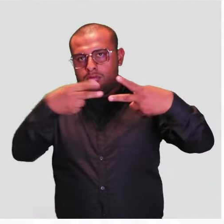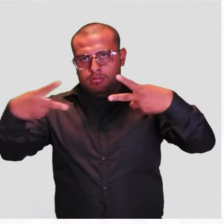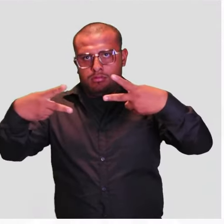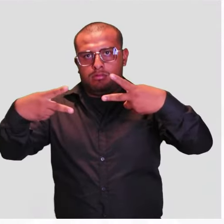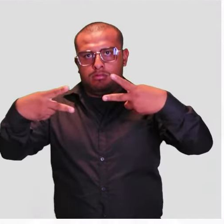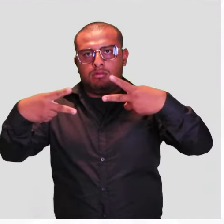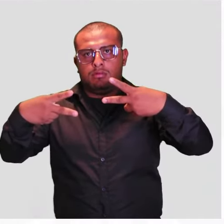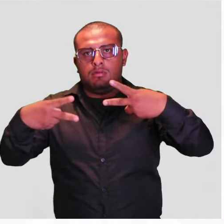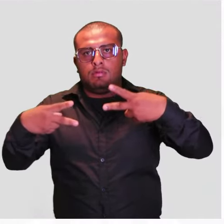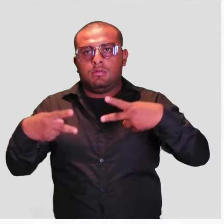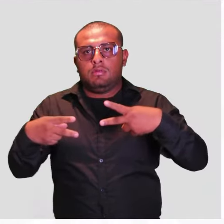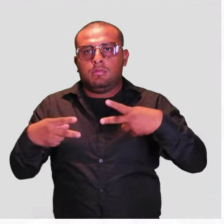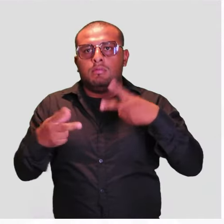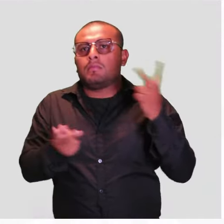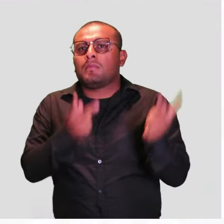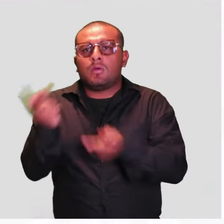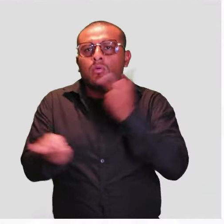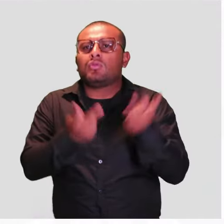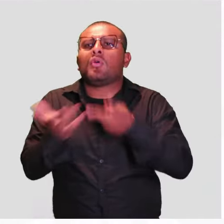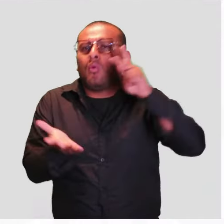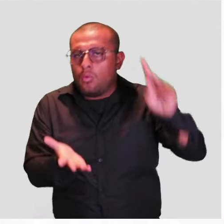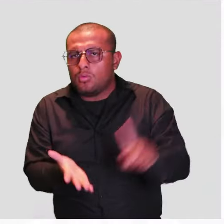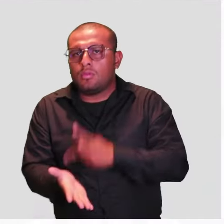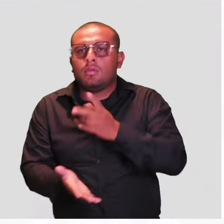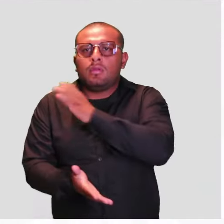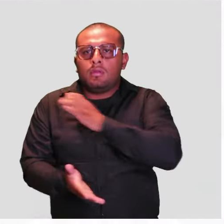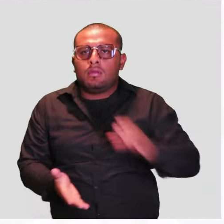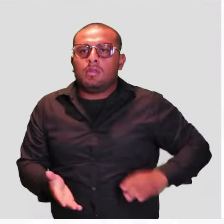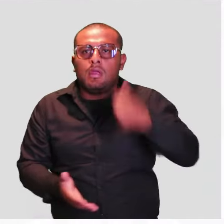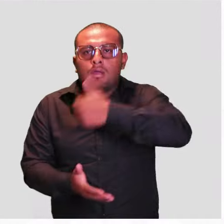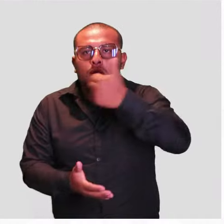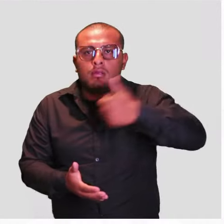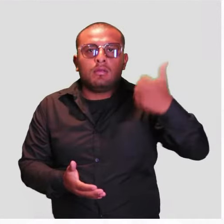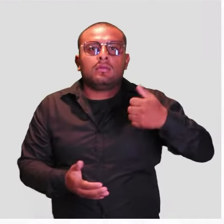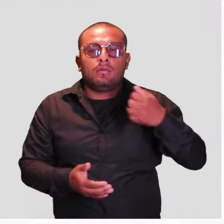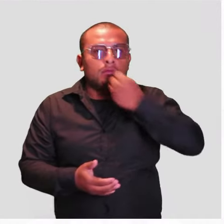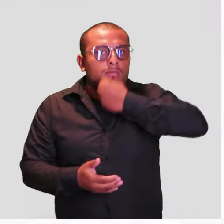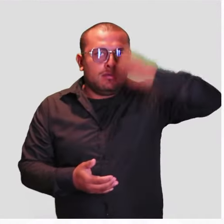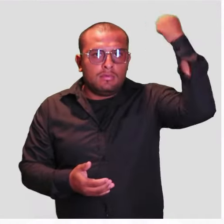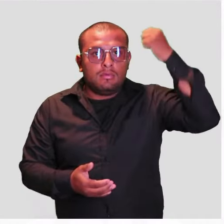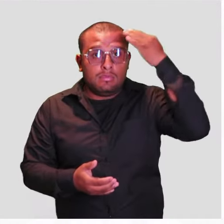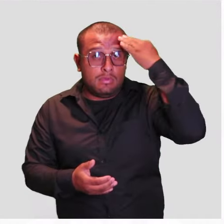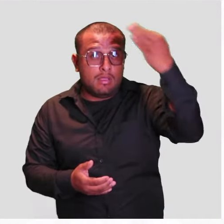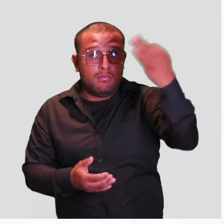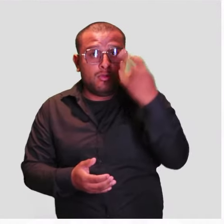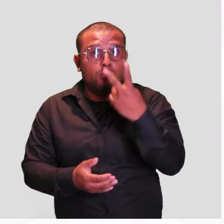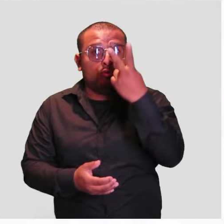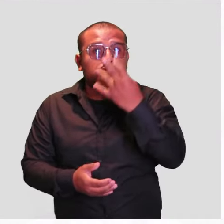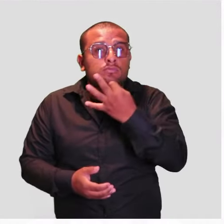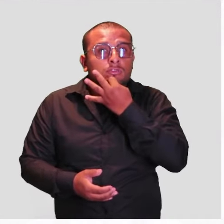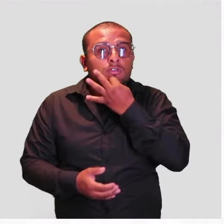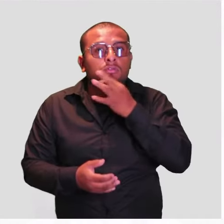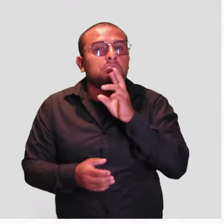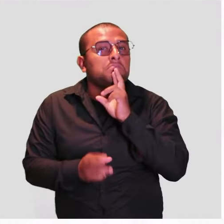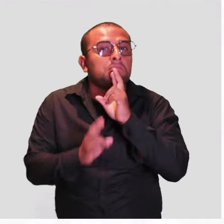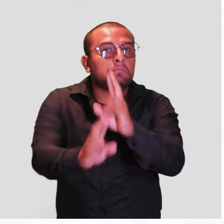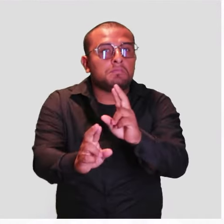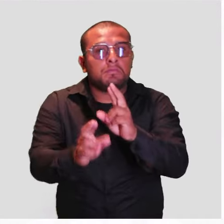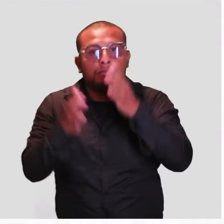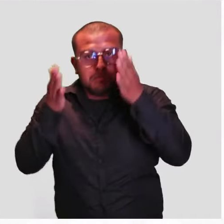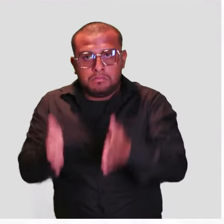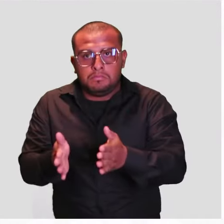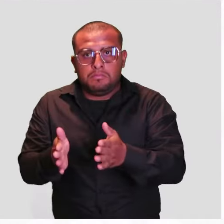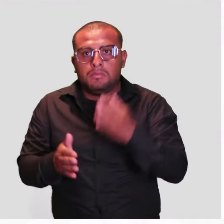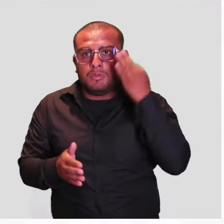pregunta a las candidaturas, la cual tendrán 2 minutos para responder en una sola intervención. Y el orden de